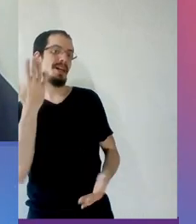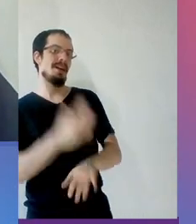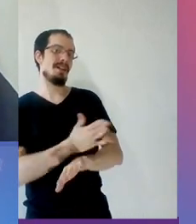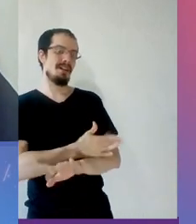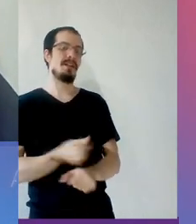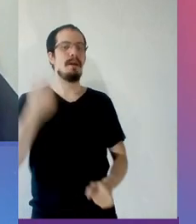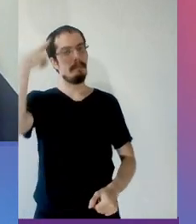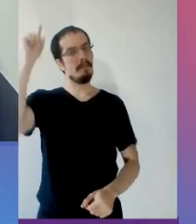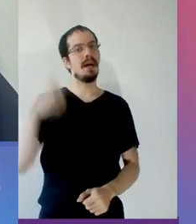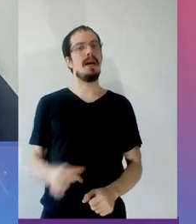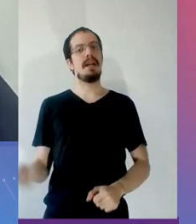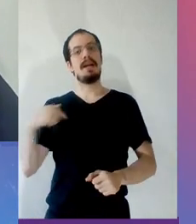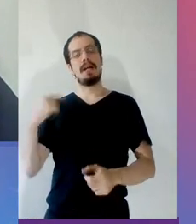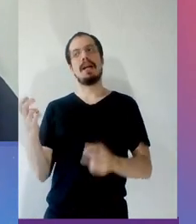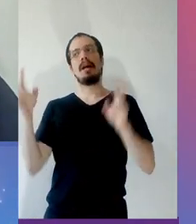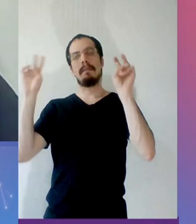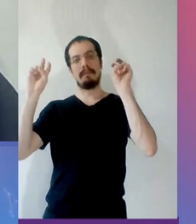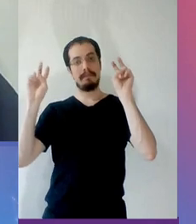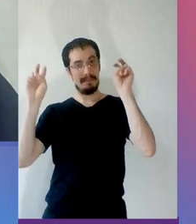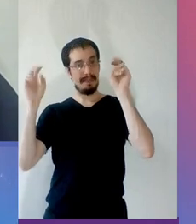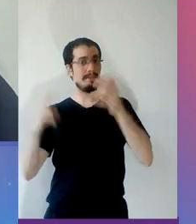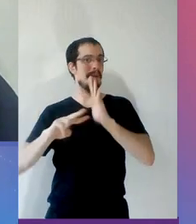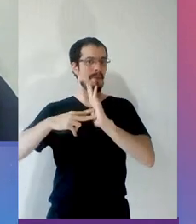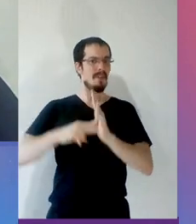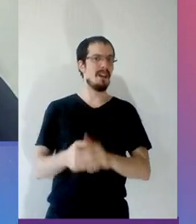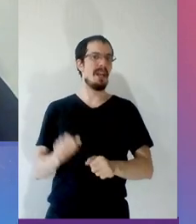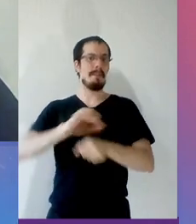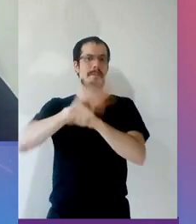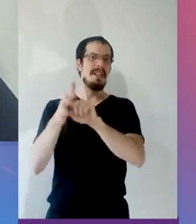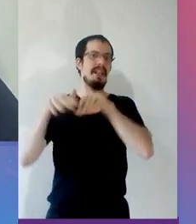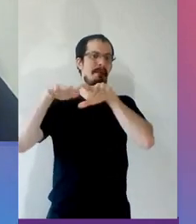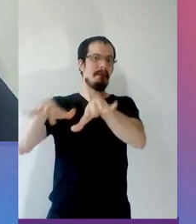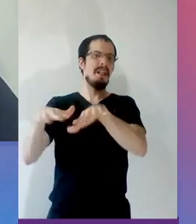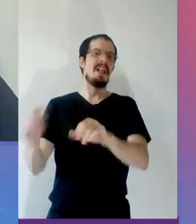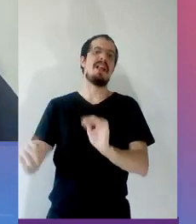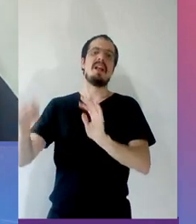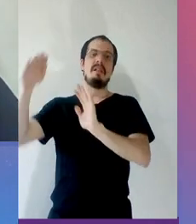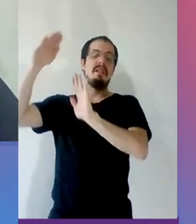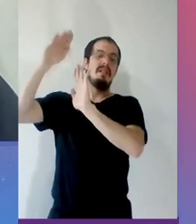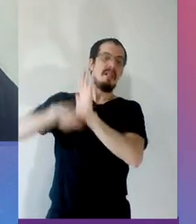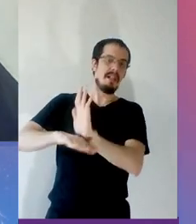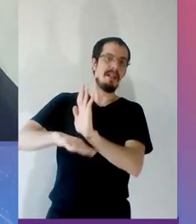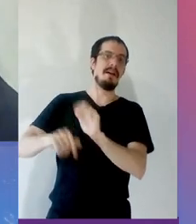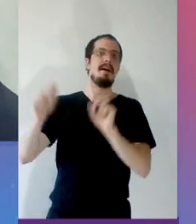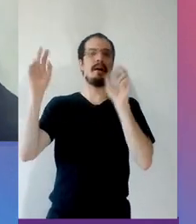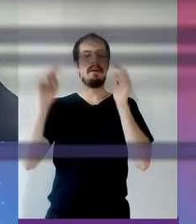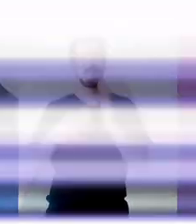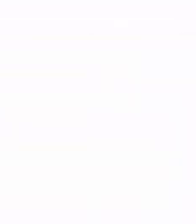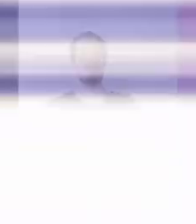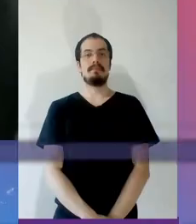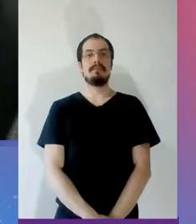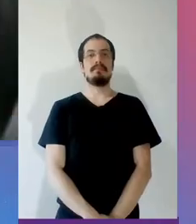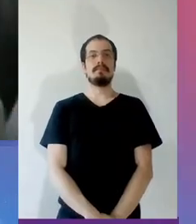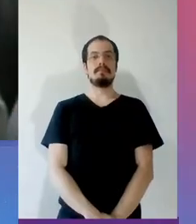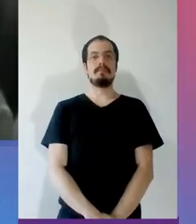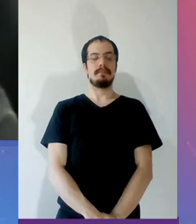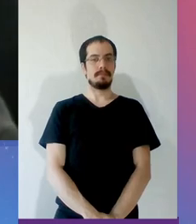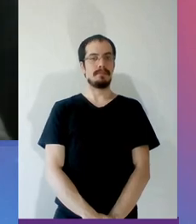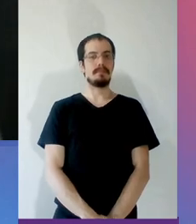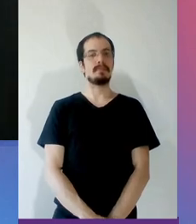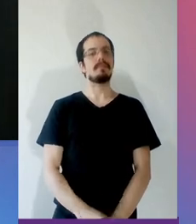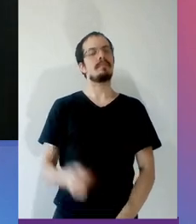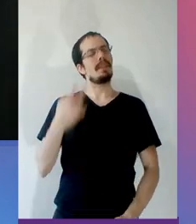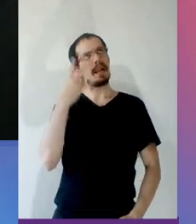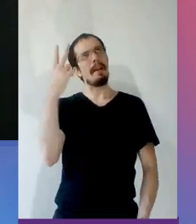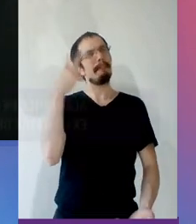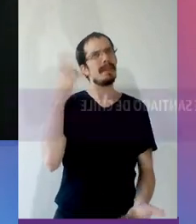disminuir el impacto que ha tenido la pandemia en nuestras niñas y en nuestros niños? Elia, la escuchamos. Mira,